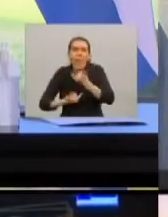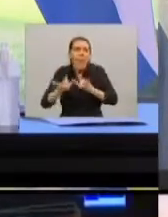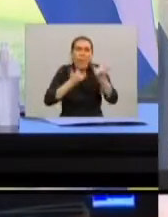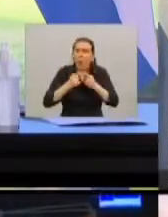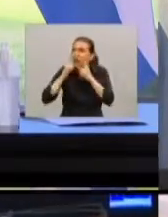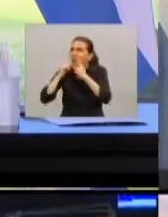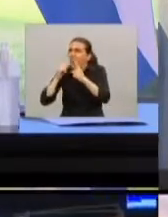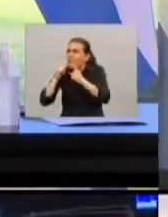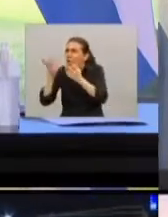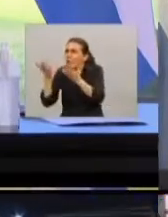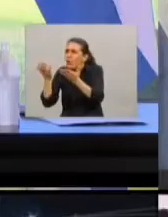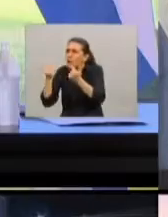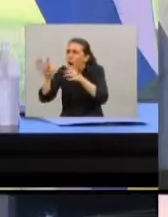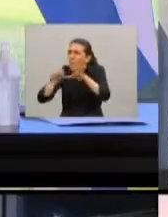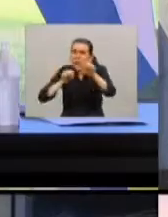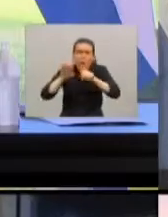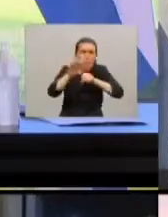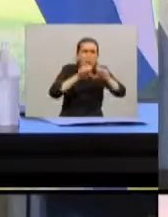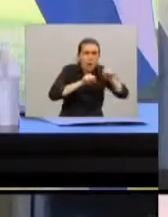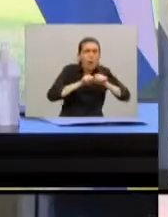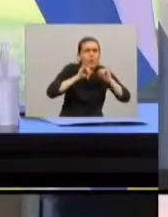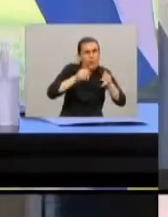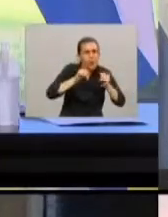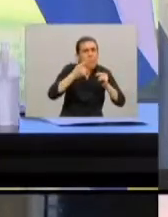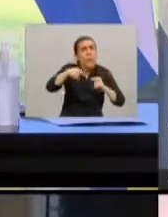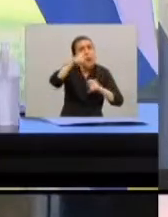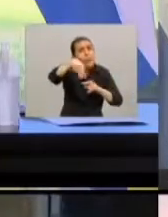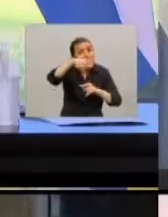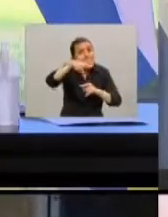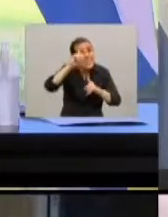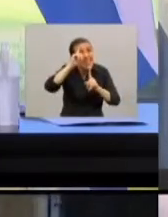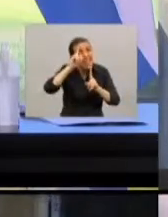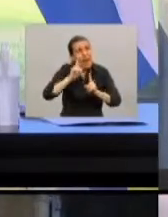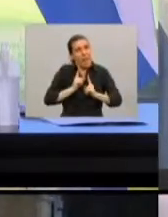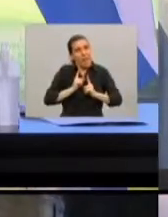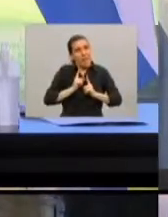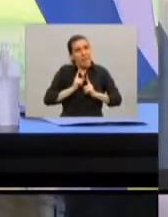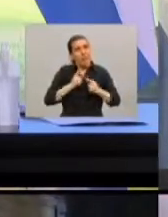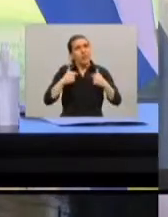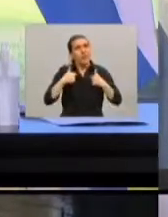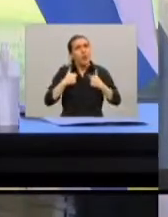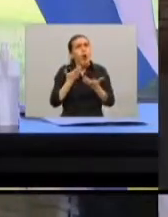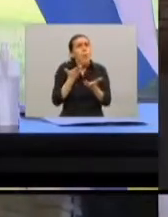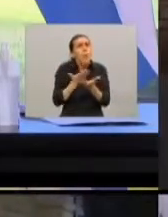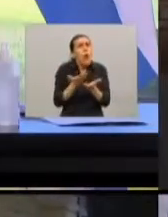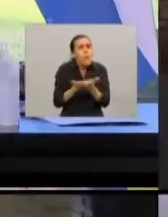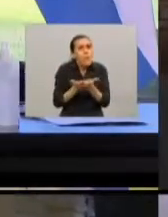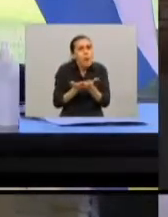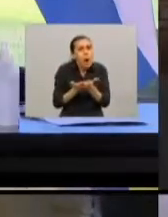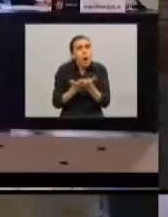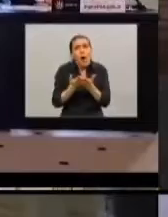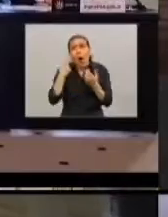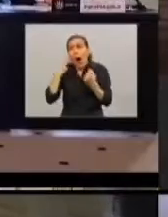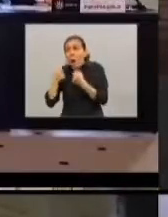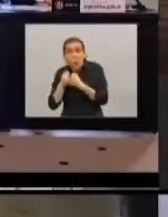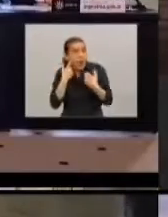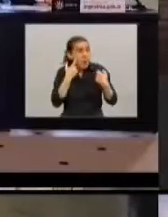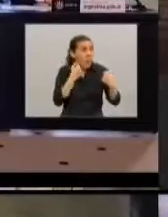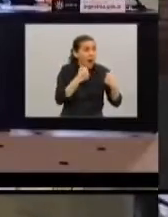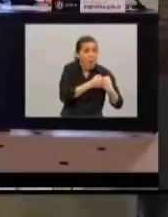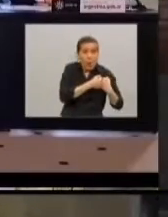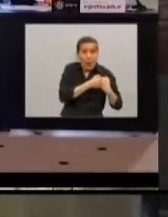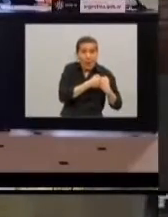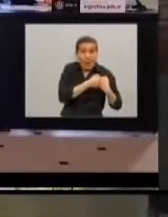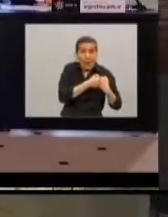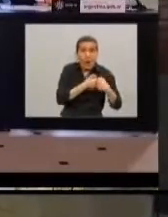que nos pasa 110 días o 120 días encerrados. Y está la cuestión social, que no todos tenemos condiciones para tener